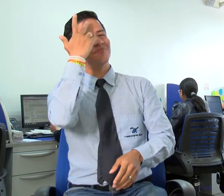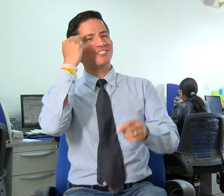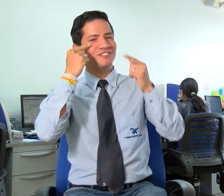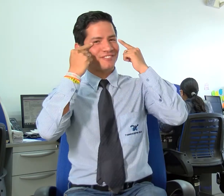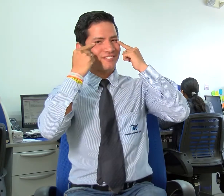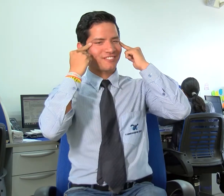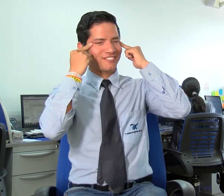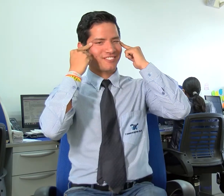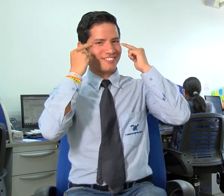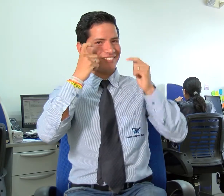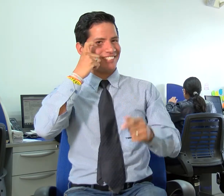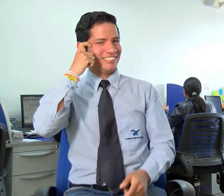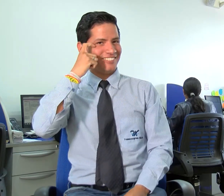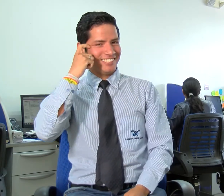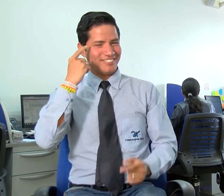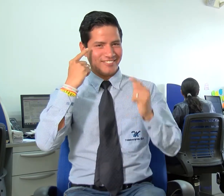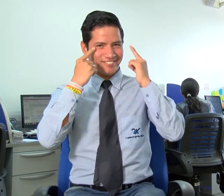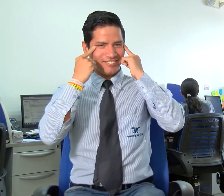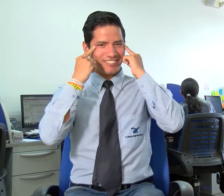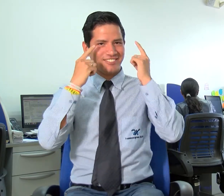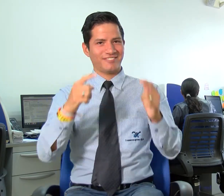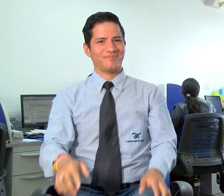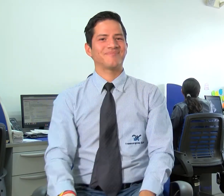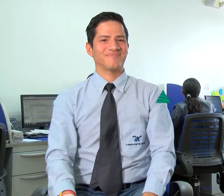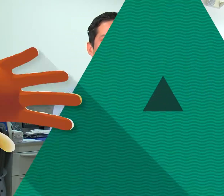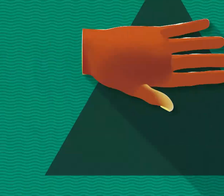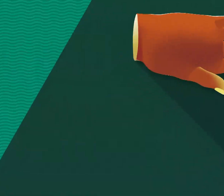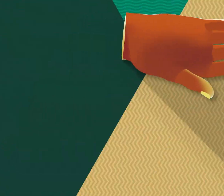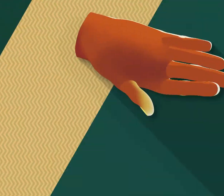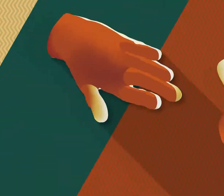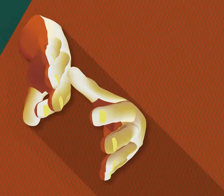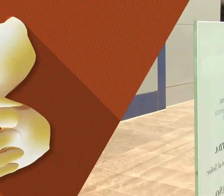Le puse esta seña ya que tiene los ojos achinados.